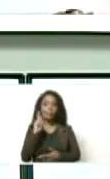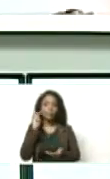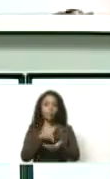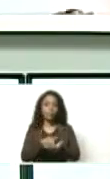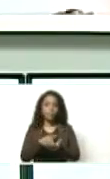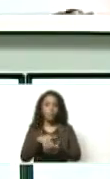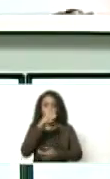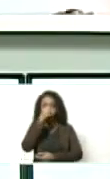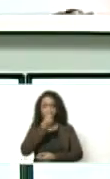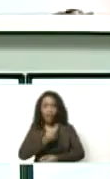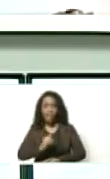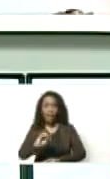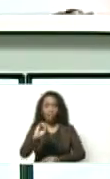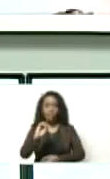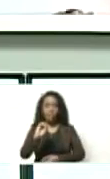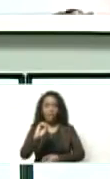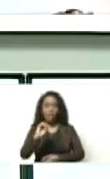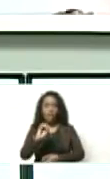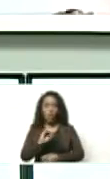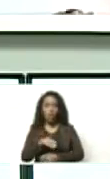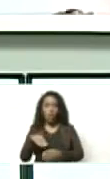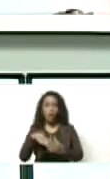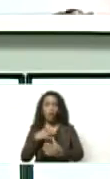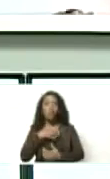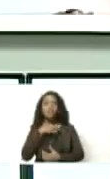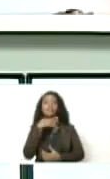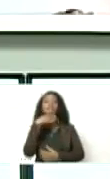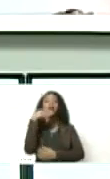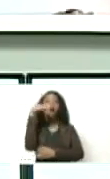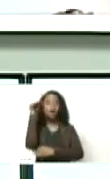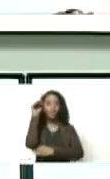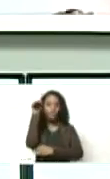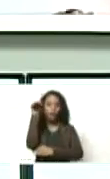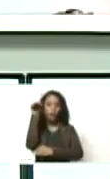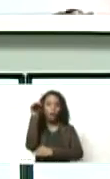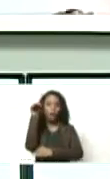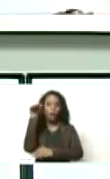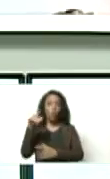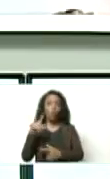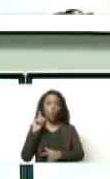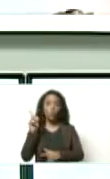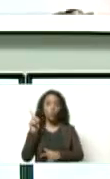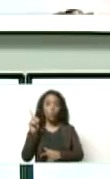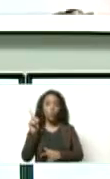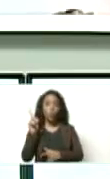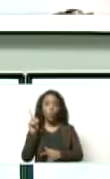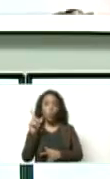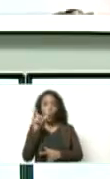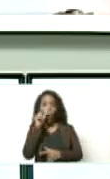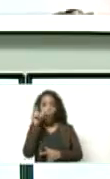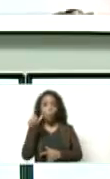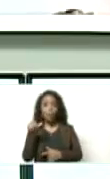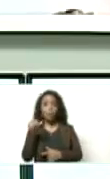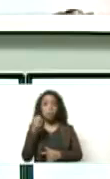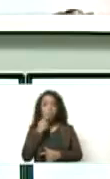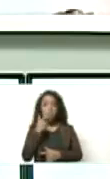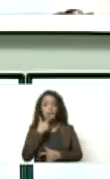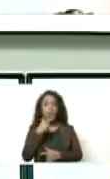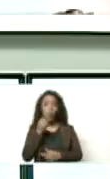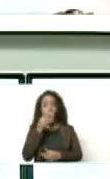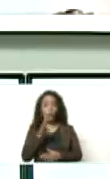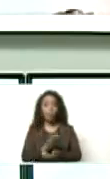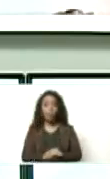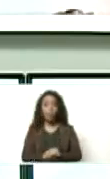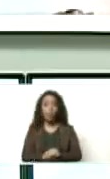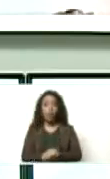más llegaron? Unos elefantes, ¿no? Una jirafa. ¿Ah? Unos linces llegaron, unos linces bien bonitos, ¿vale? Bueno,